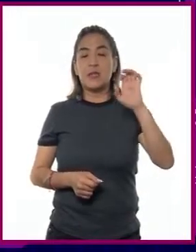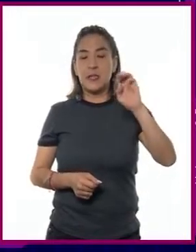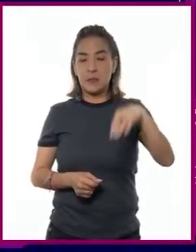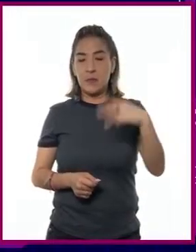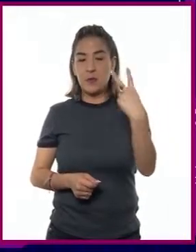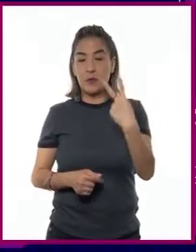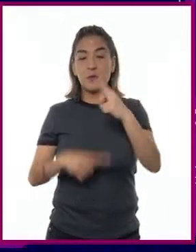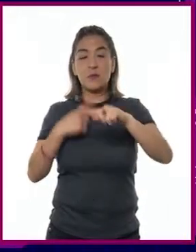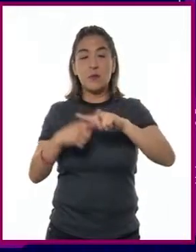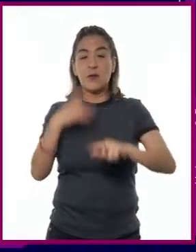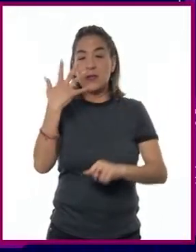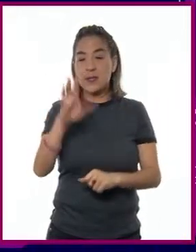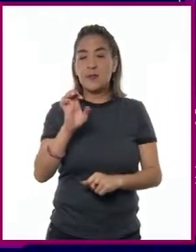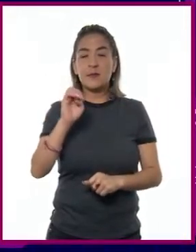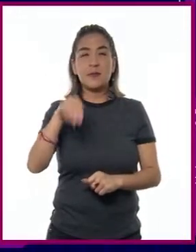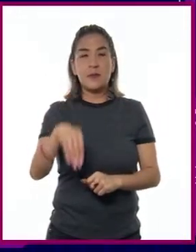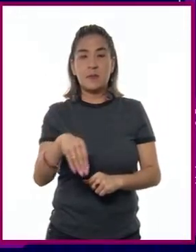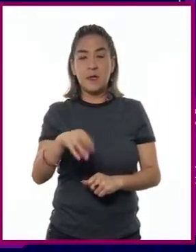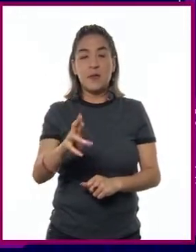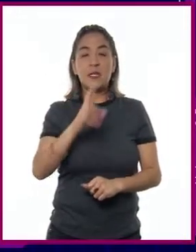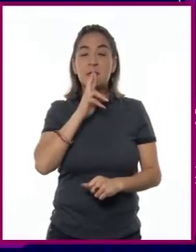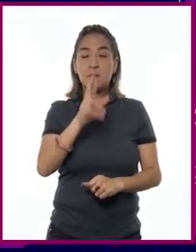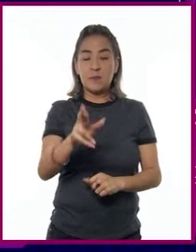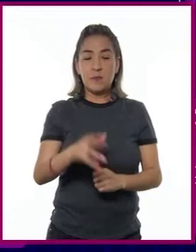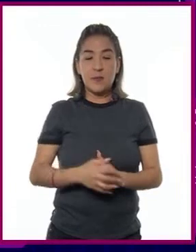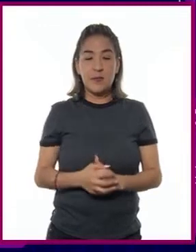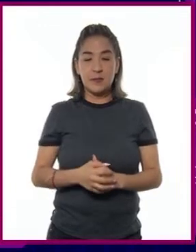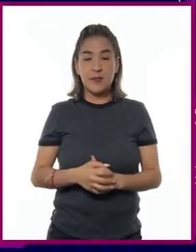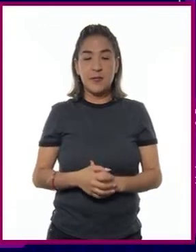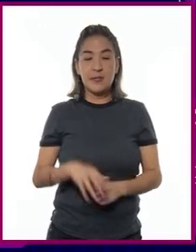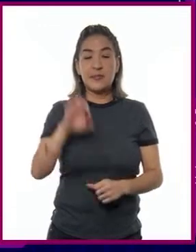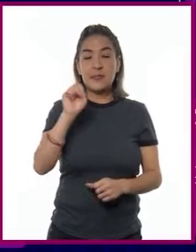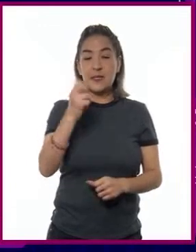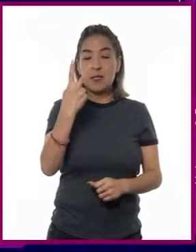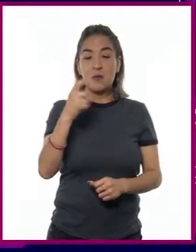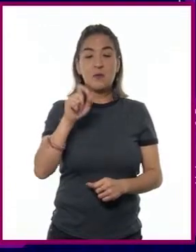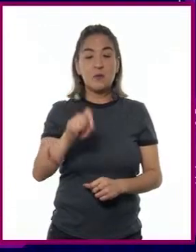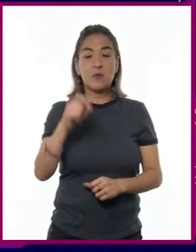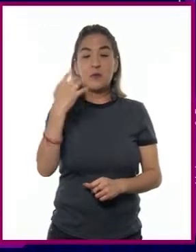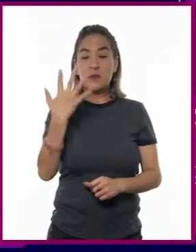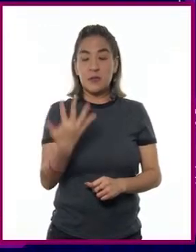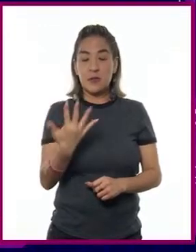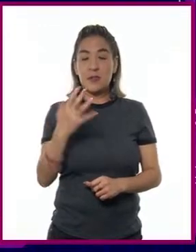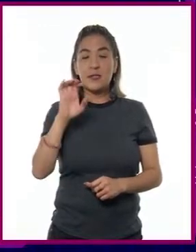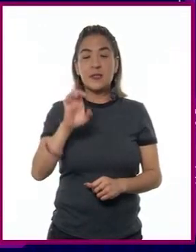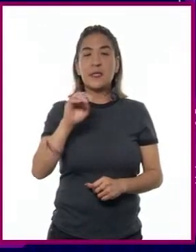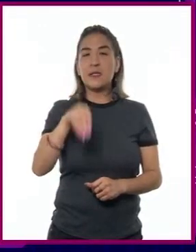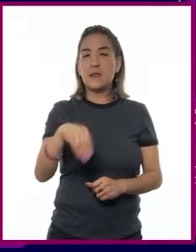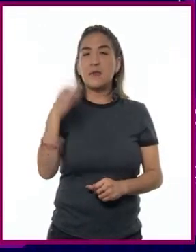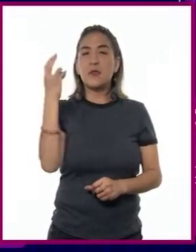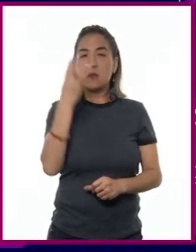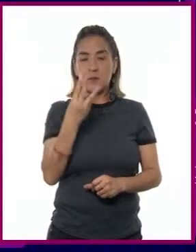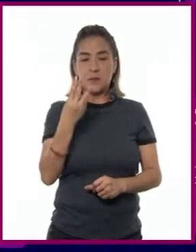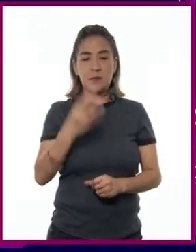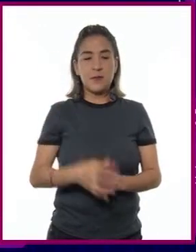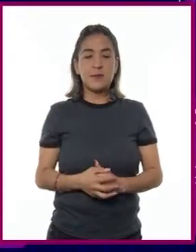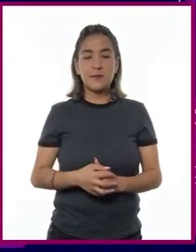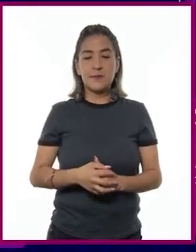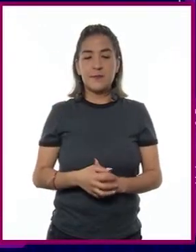por 10 centímetros, se obtiene 62.0 5 centímetros